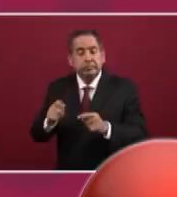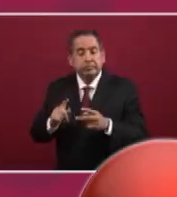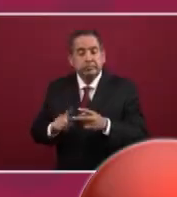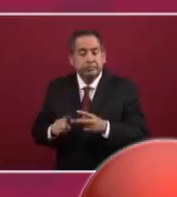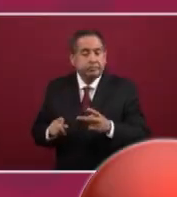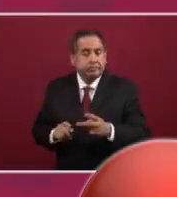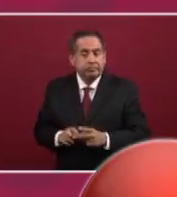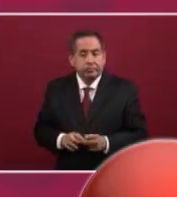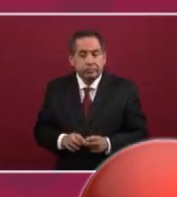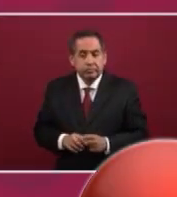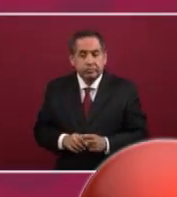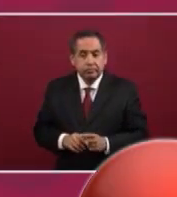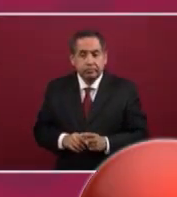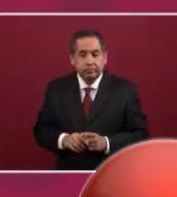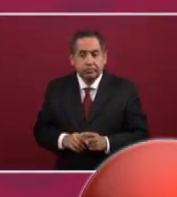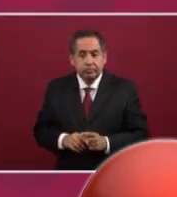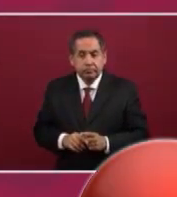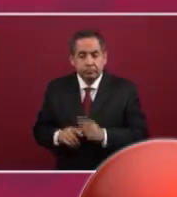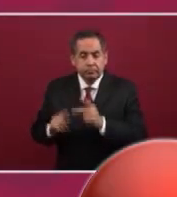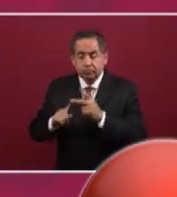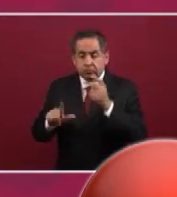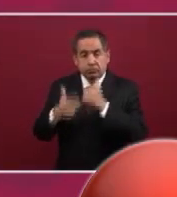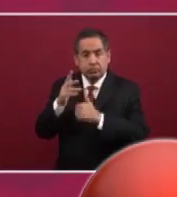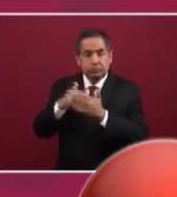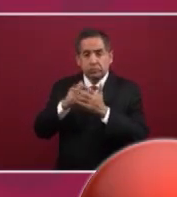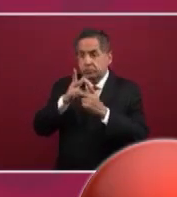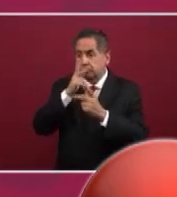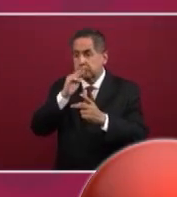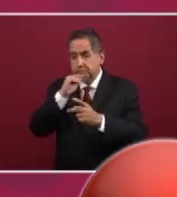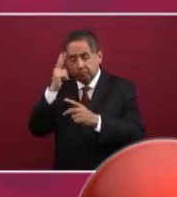de padres mexicanos